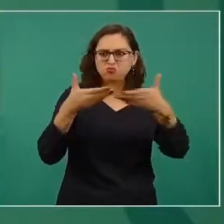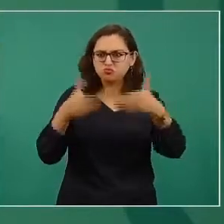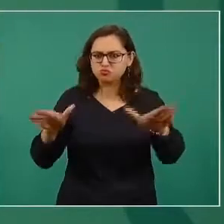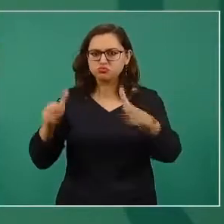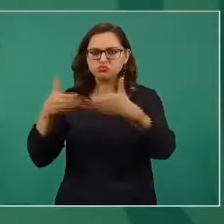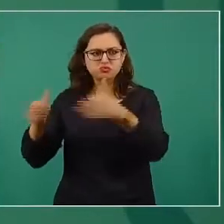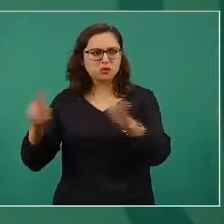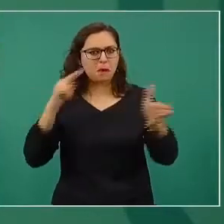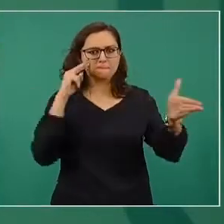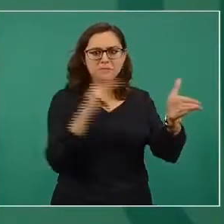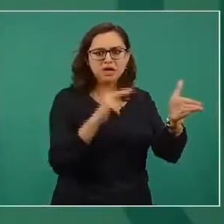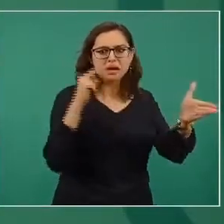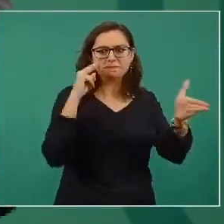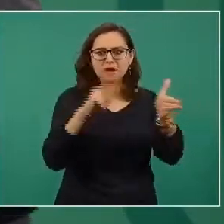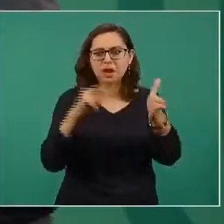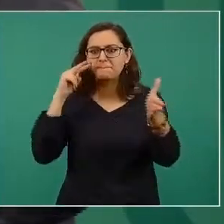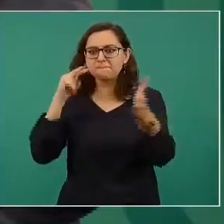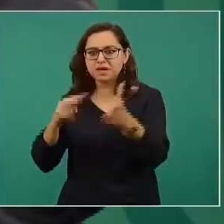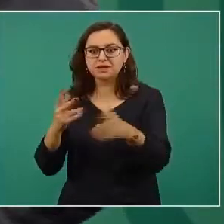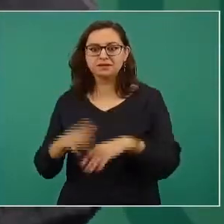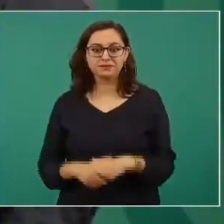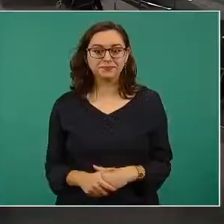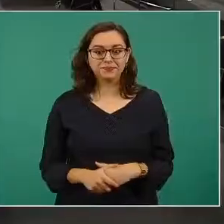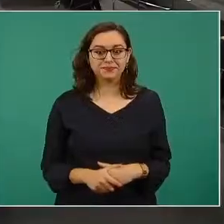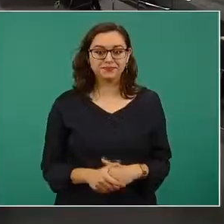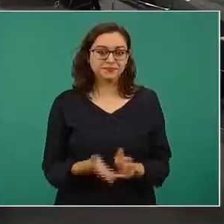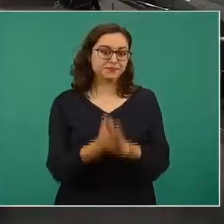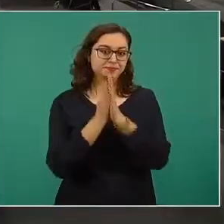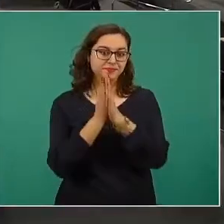¿Cómo no vamos a saber